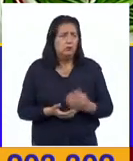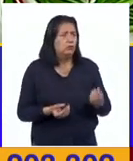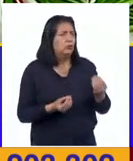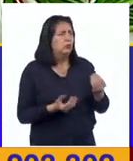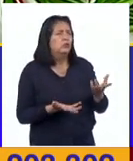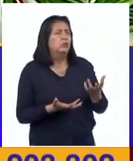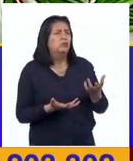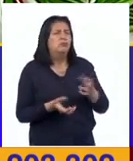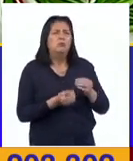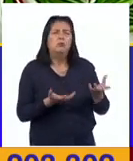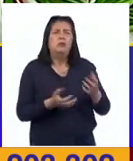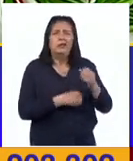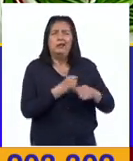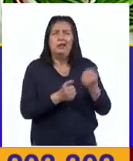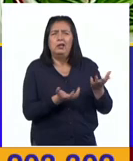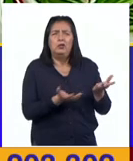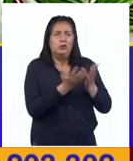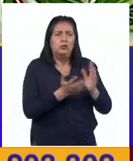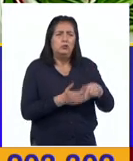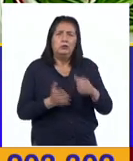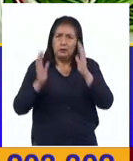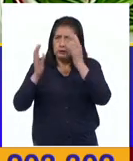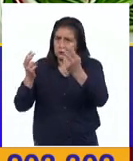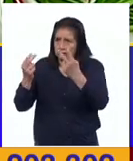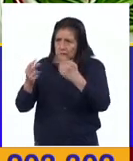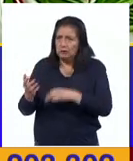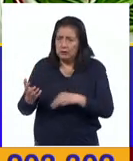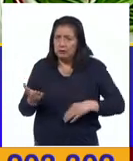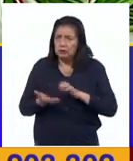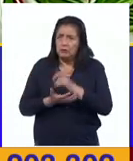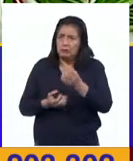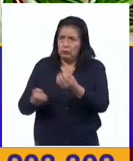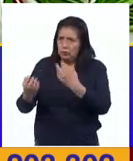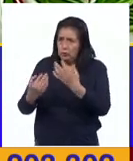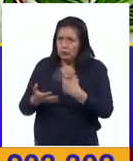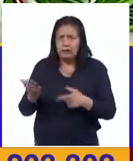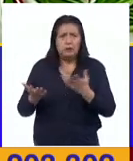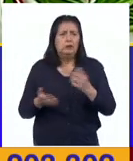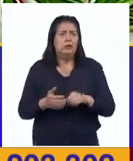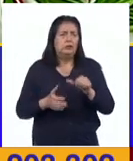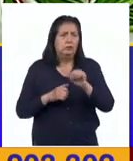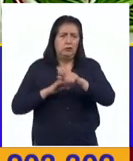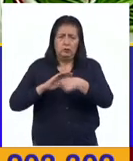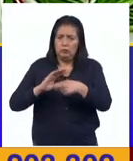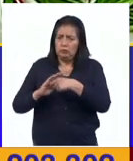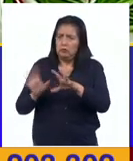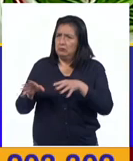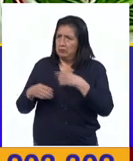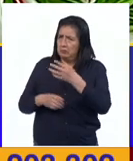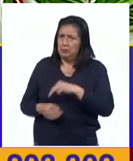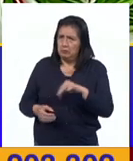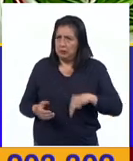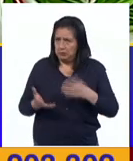pretende salvar el año escolar escuchando al señor ministro de Educación para que pueda decir actos irregulares y de corrupción que han sido reconocidos por el señor